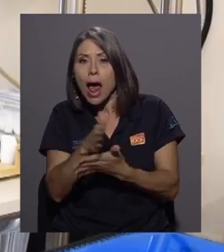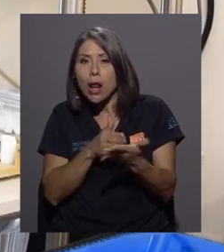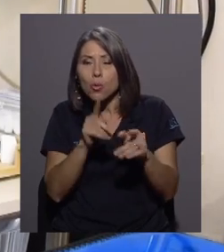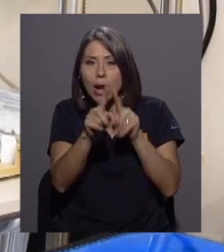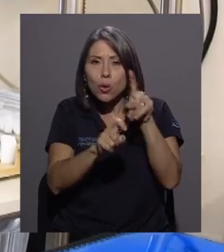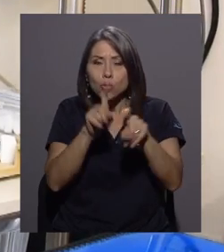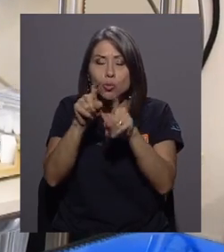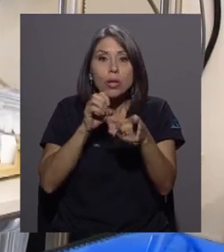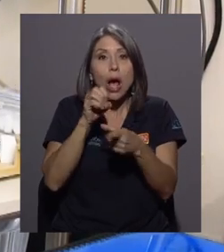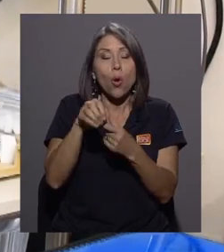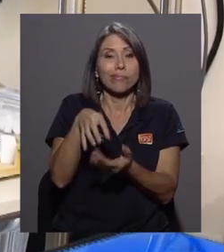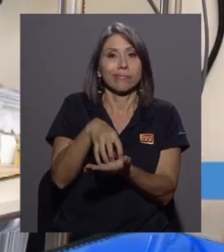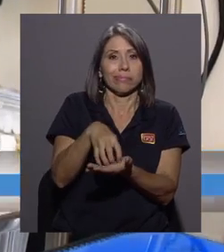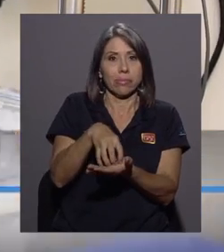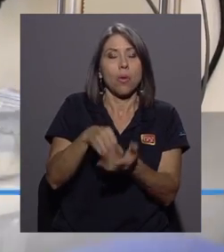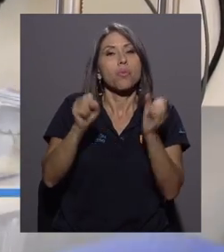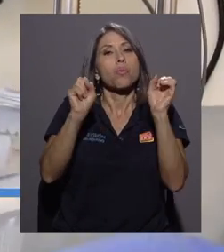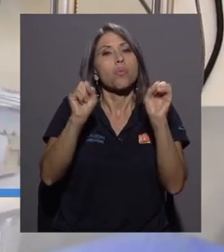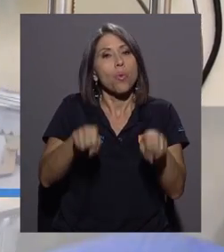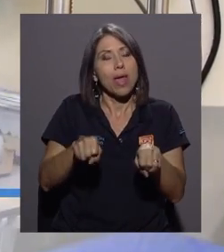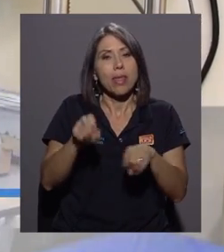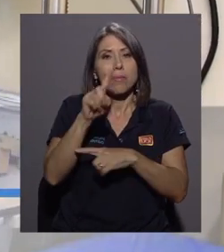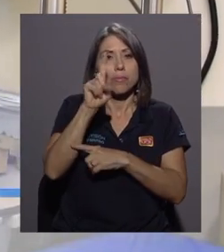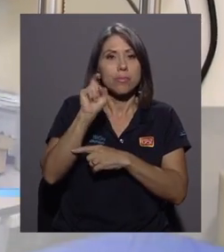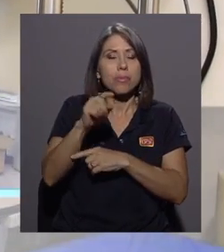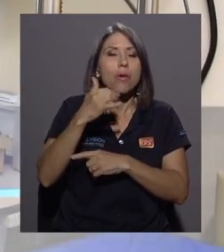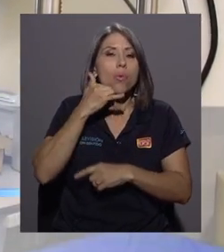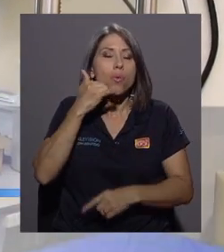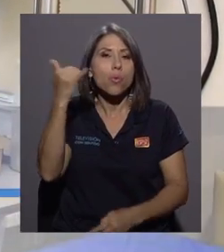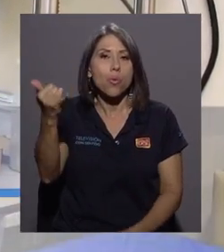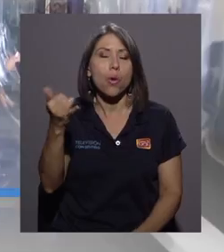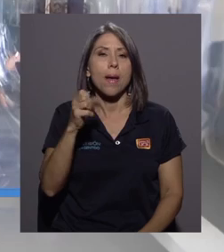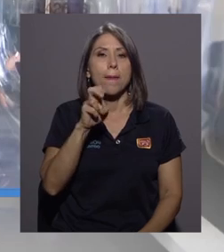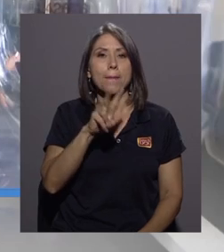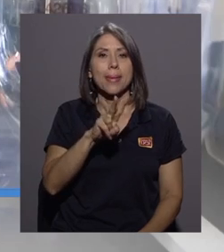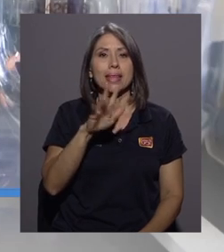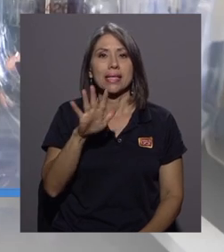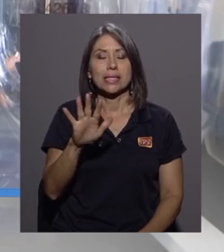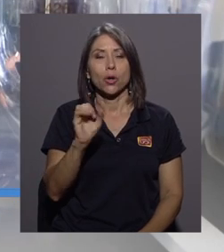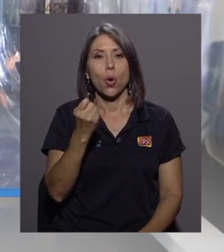consulta sobre esta píldora, puede hacerlo a través del teléfono